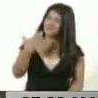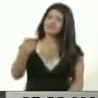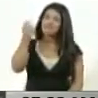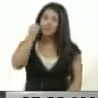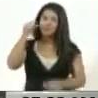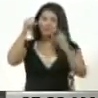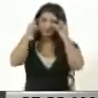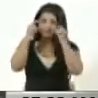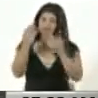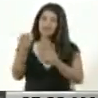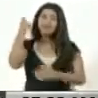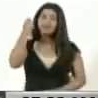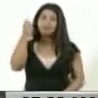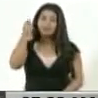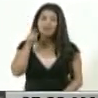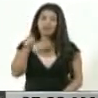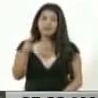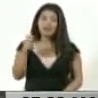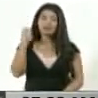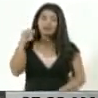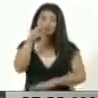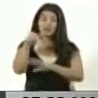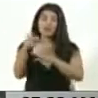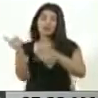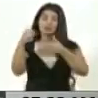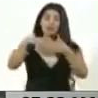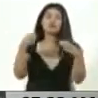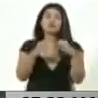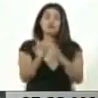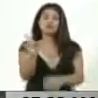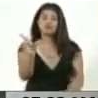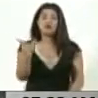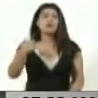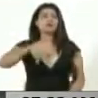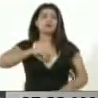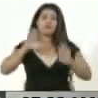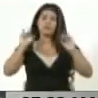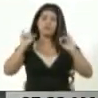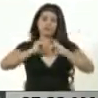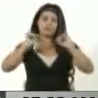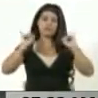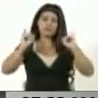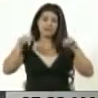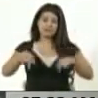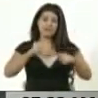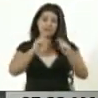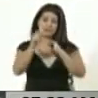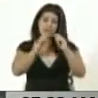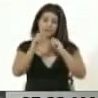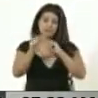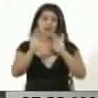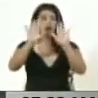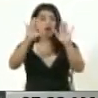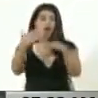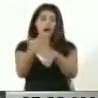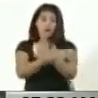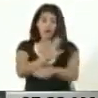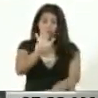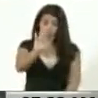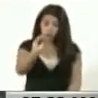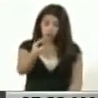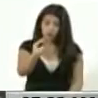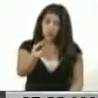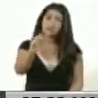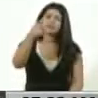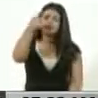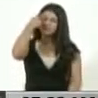Nacional por el Partido Socialista Unido de Venezuela. Nosotros nos vamos a despedir de este segmento de la entrevista, no sin antes